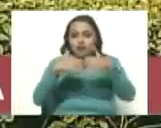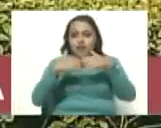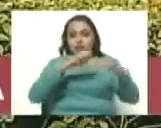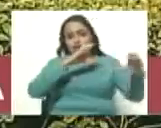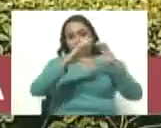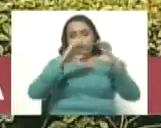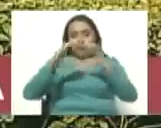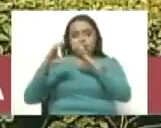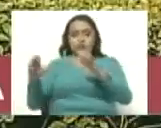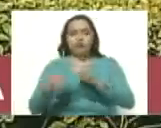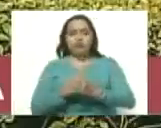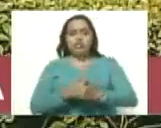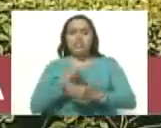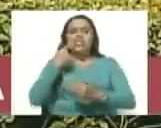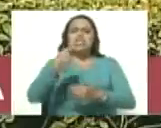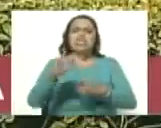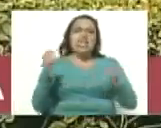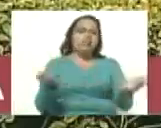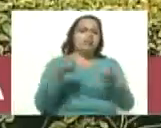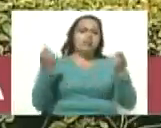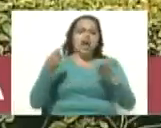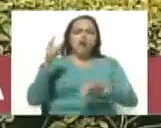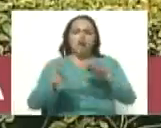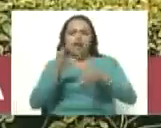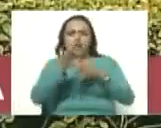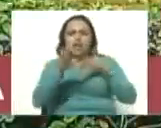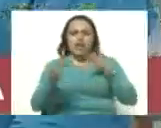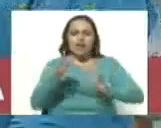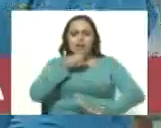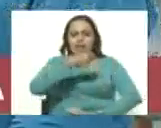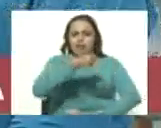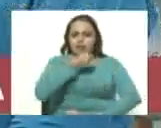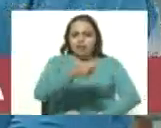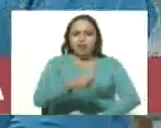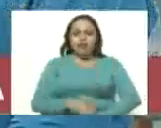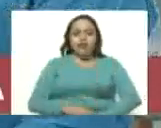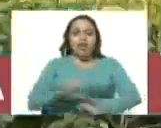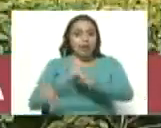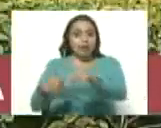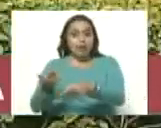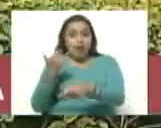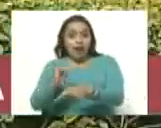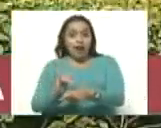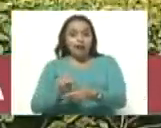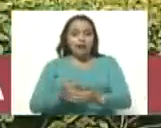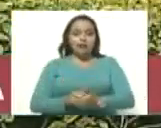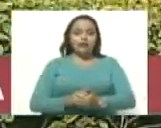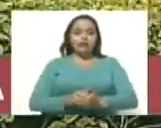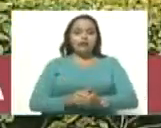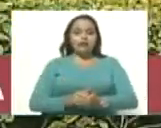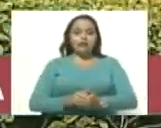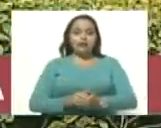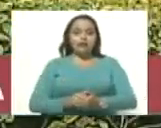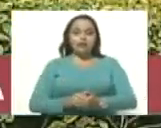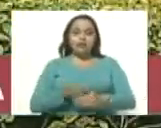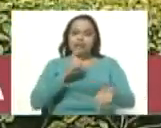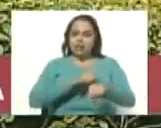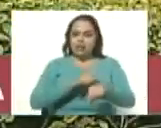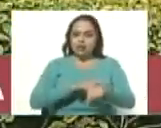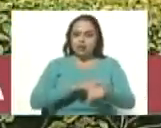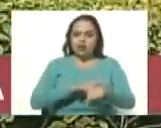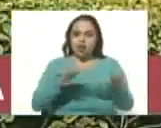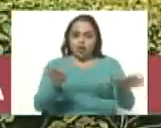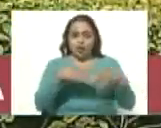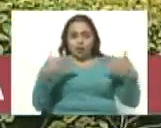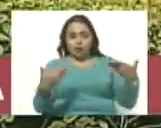que postulaba ciertas características para el periodismo y que resulta que a la hora del té a la hora de la chiquita los manuales